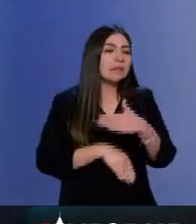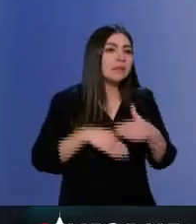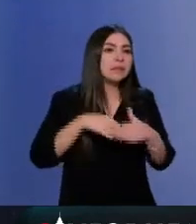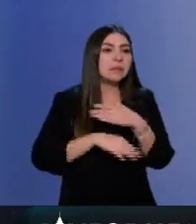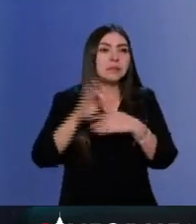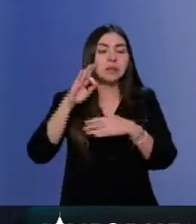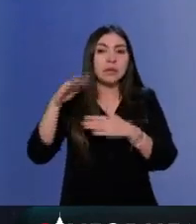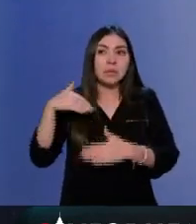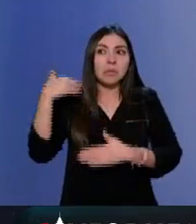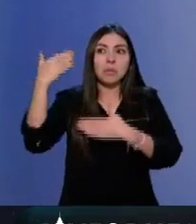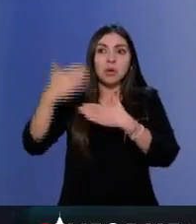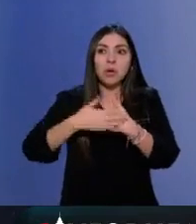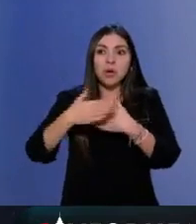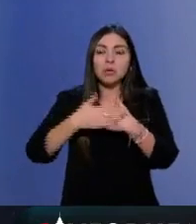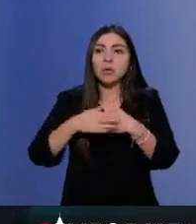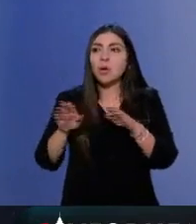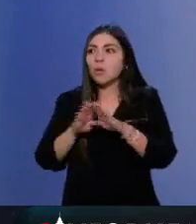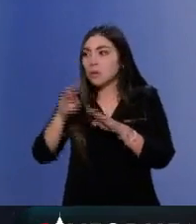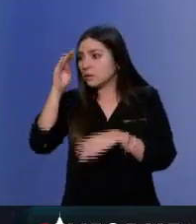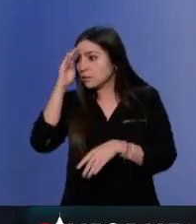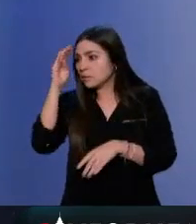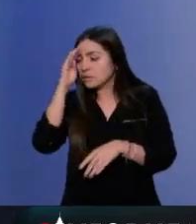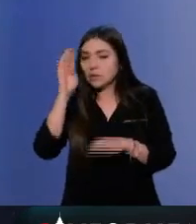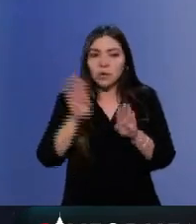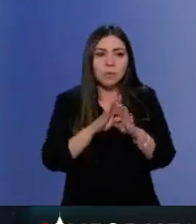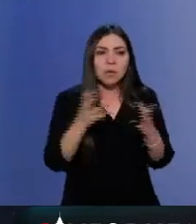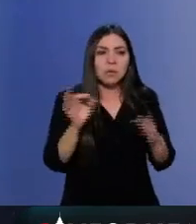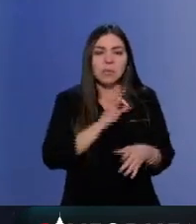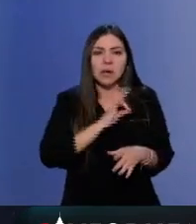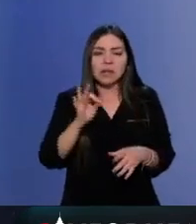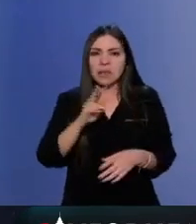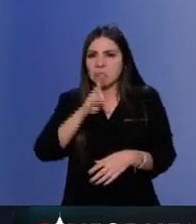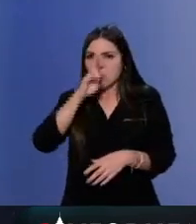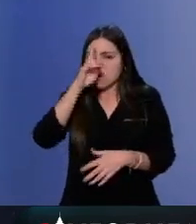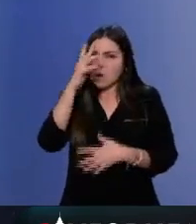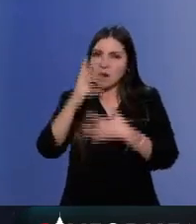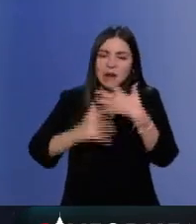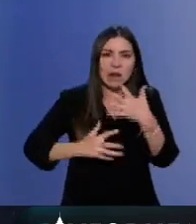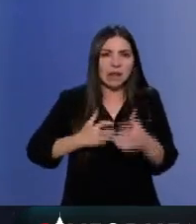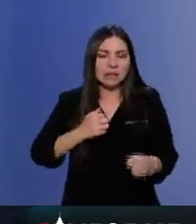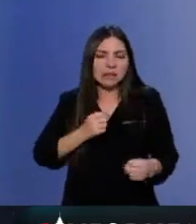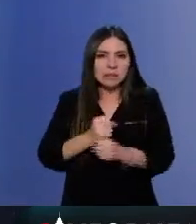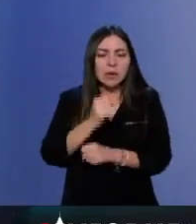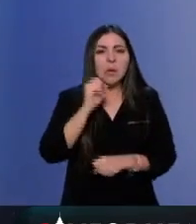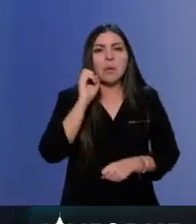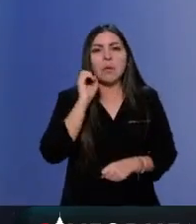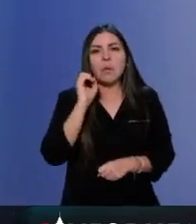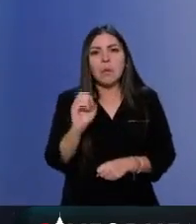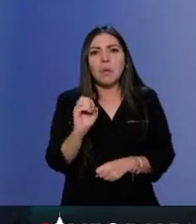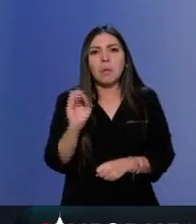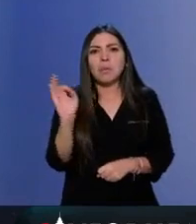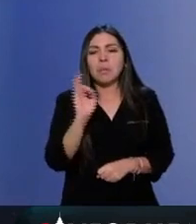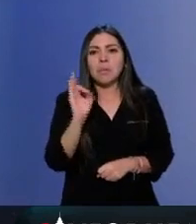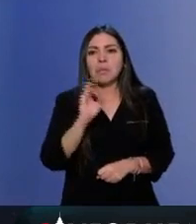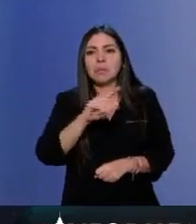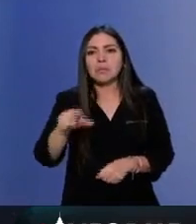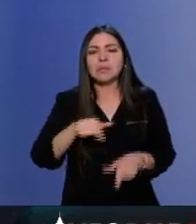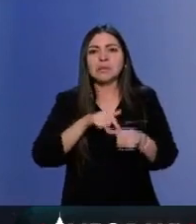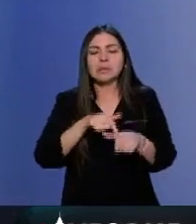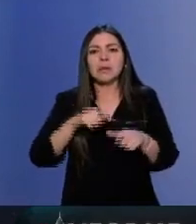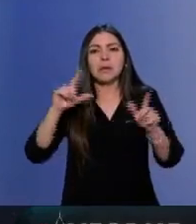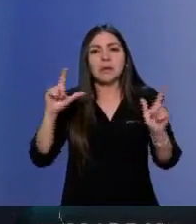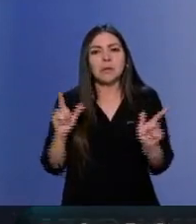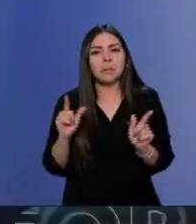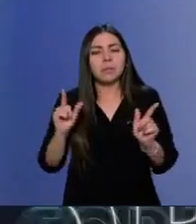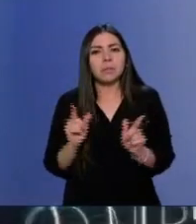viene puede ser la violencia física, o por el otro lado, seguir reduciéndose, como parece ser que sí está haciendo y va a